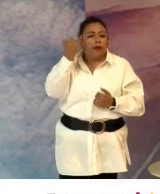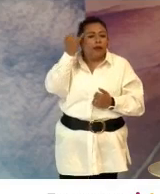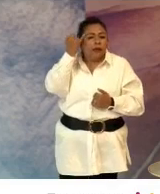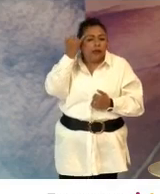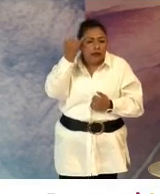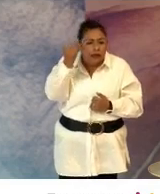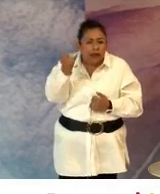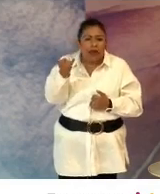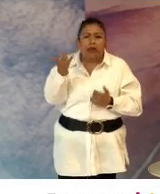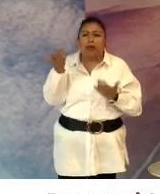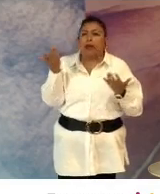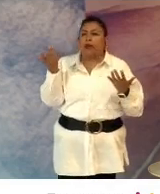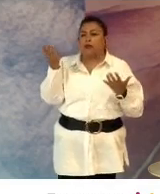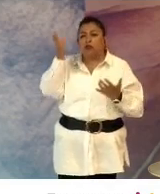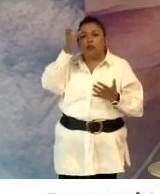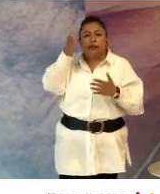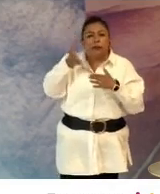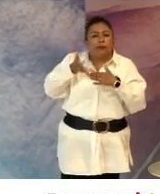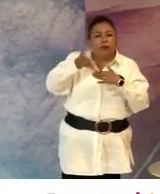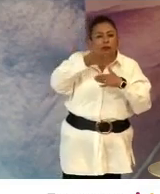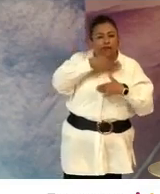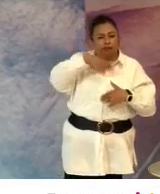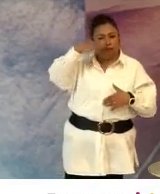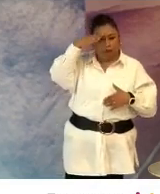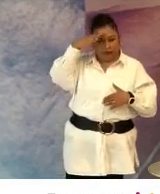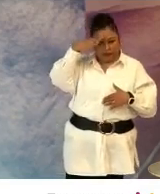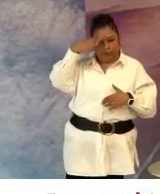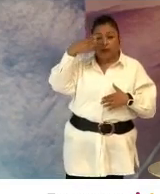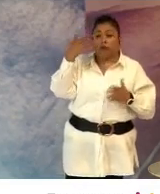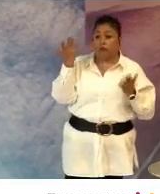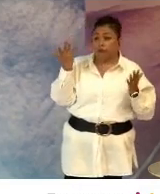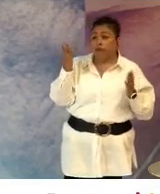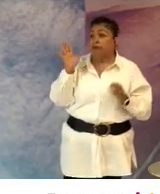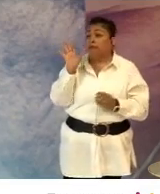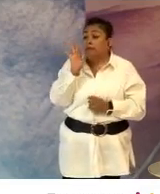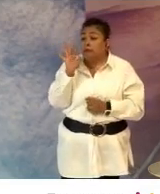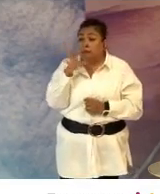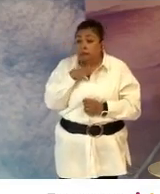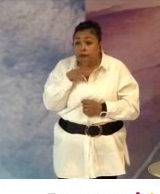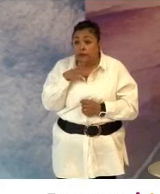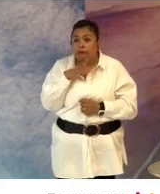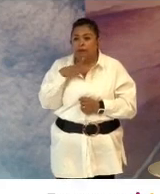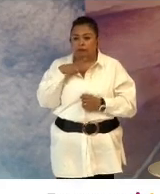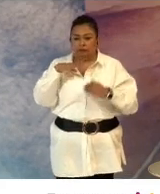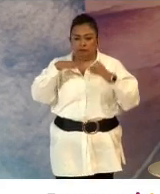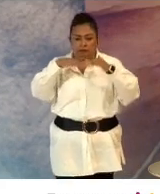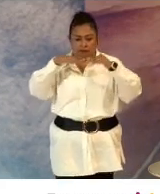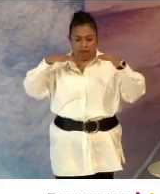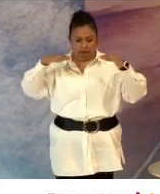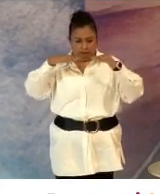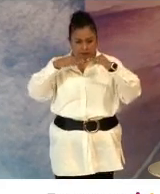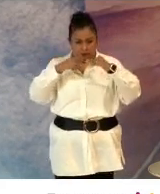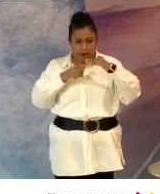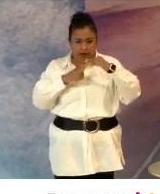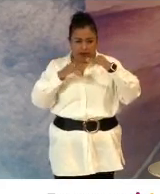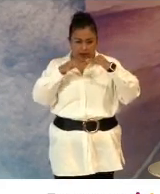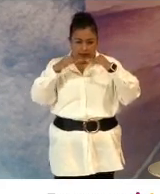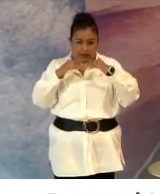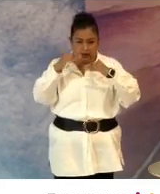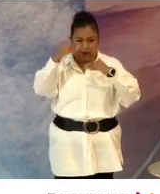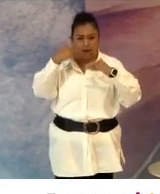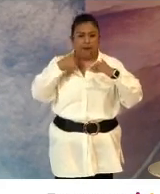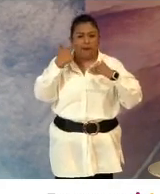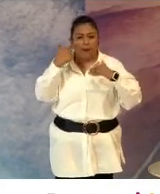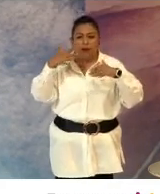ideas preconcebidas. Entonces, si tenemos una superficie y cambiamos